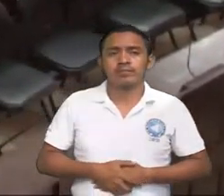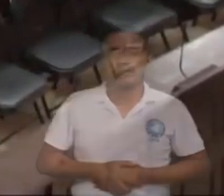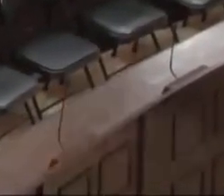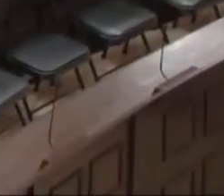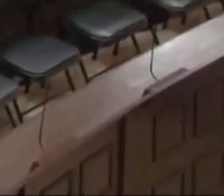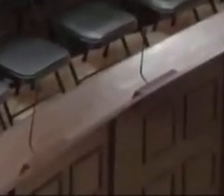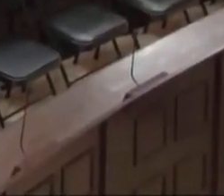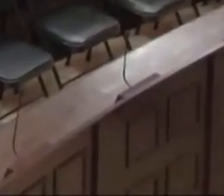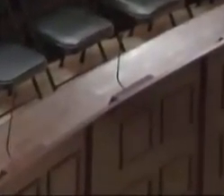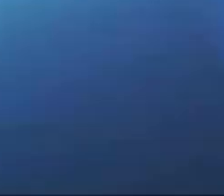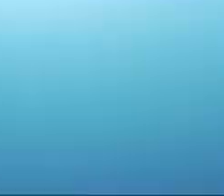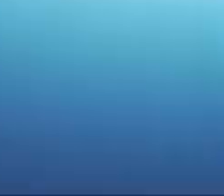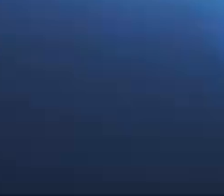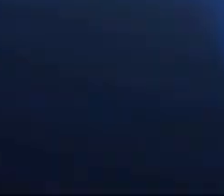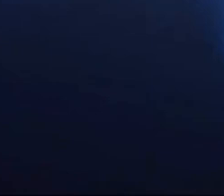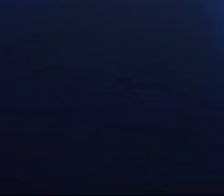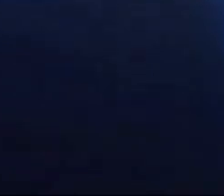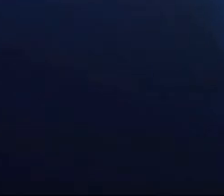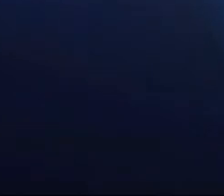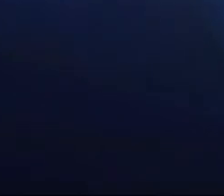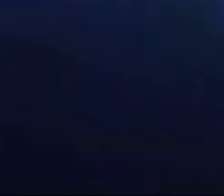Mena.